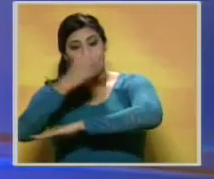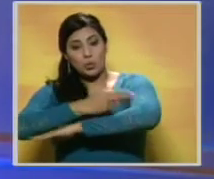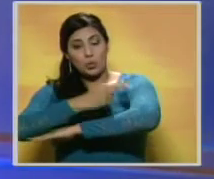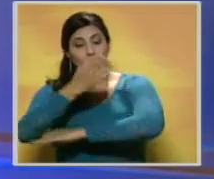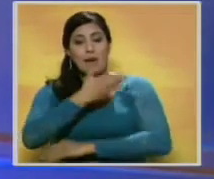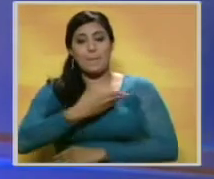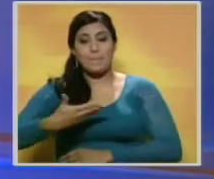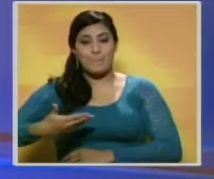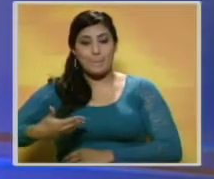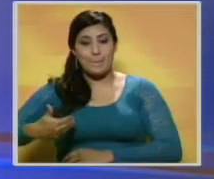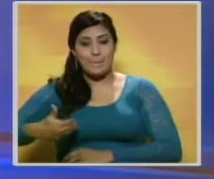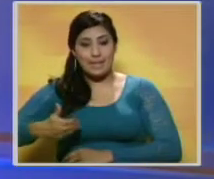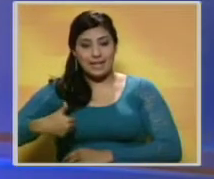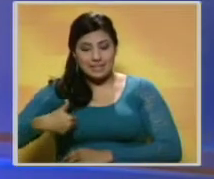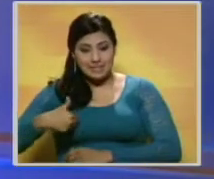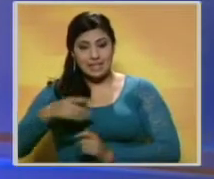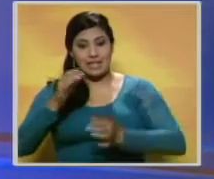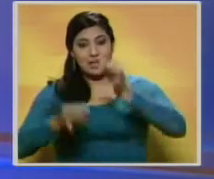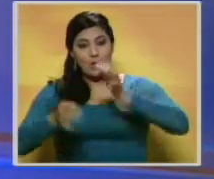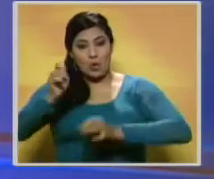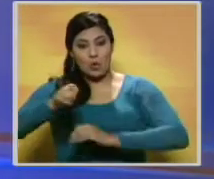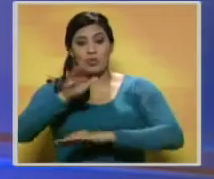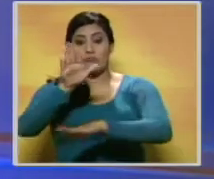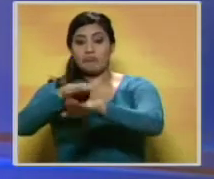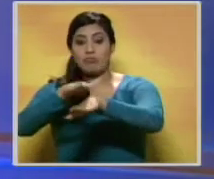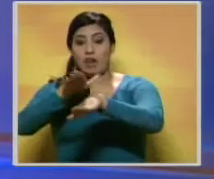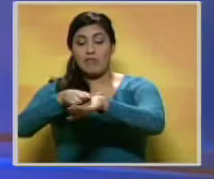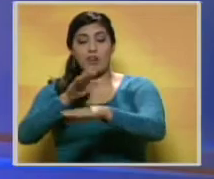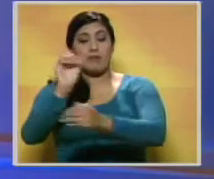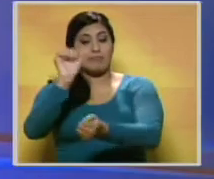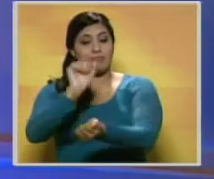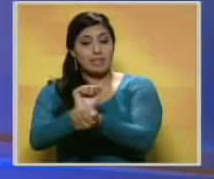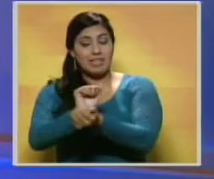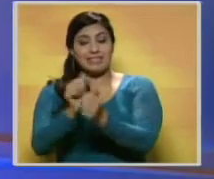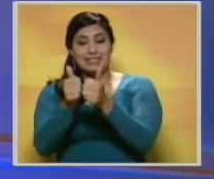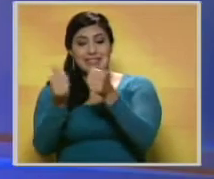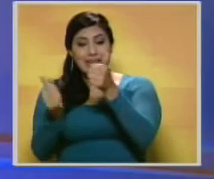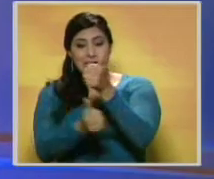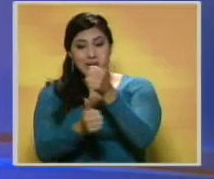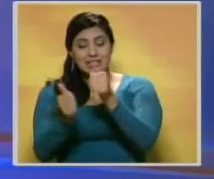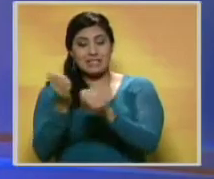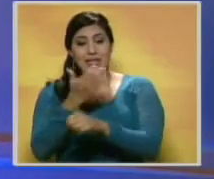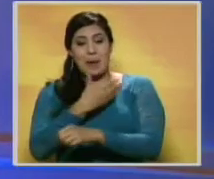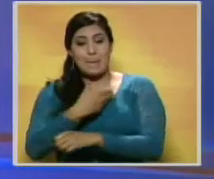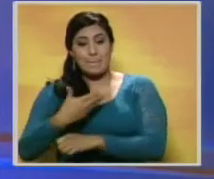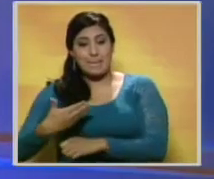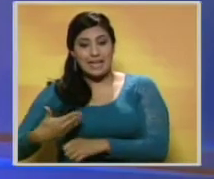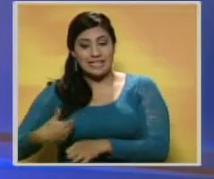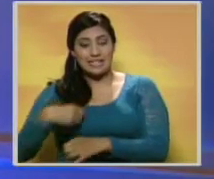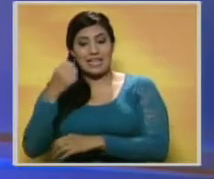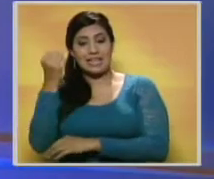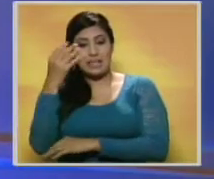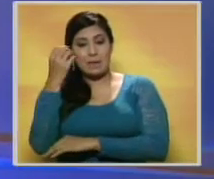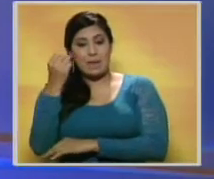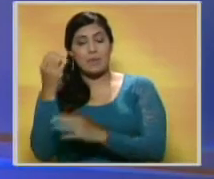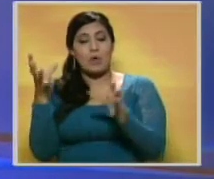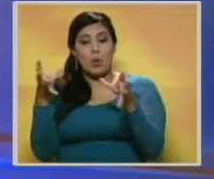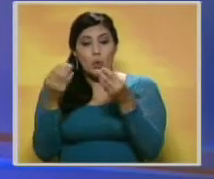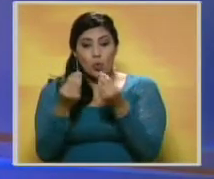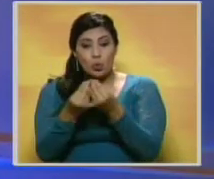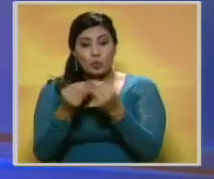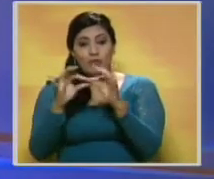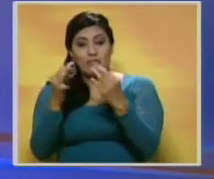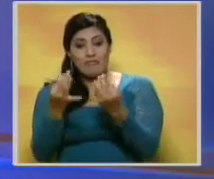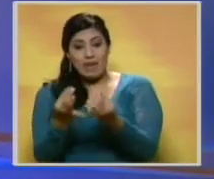de Justicia, Jorge Rivera Aviles, anunció que ordenó la captura de la vicepresidenta del Parlamento, Lena Gutiérrez, junto a varios miembros de su